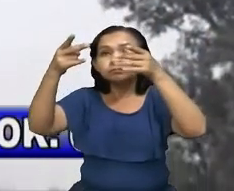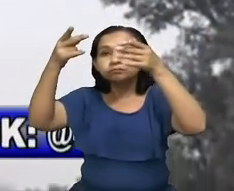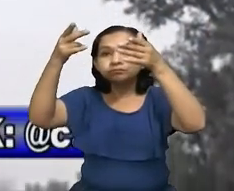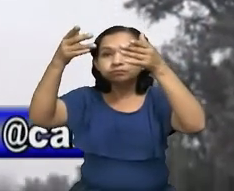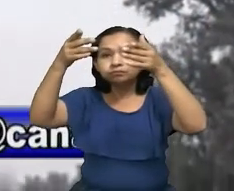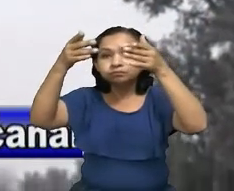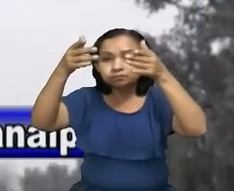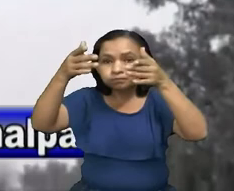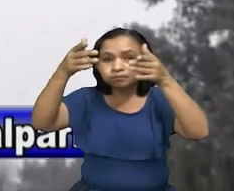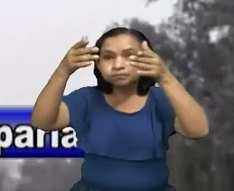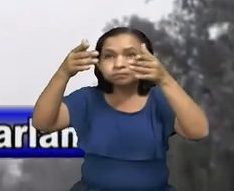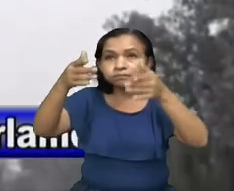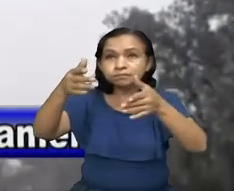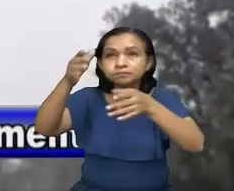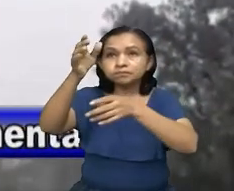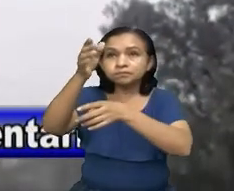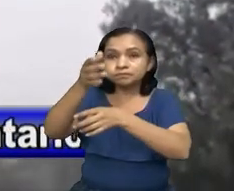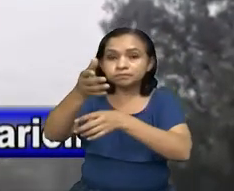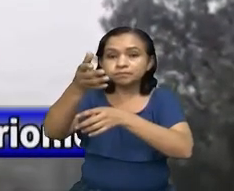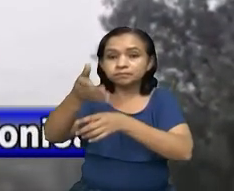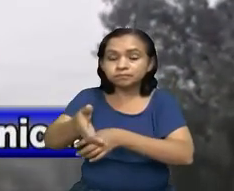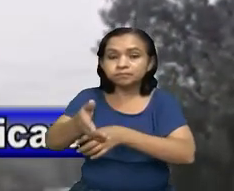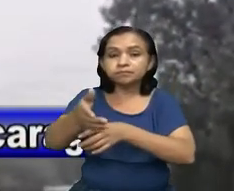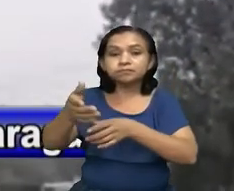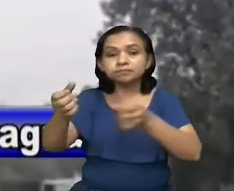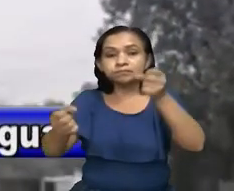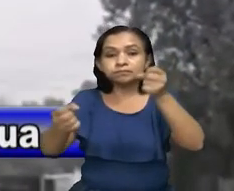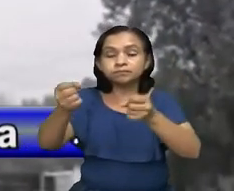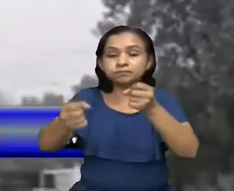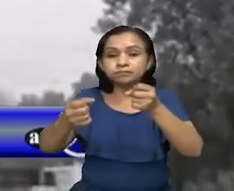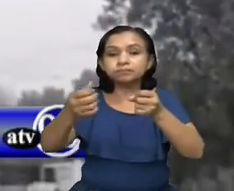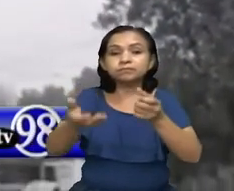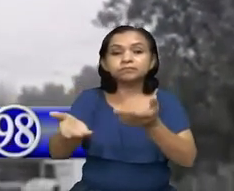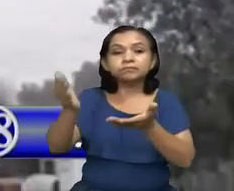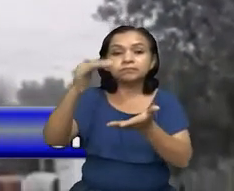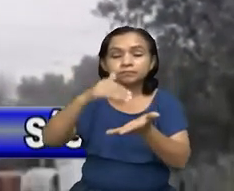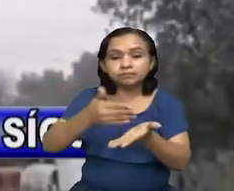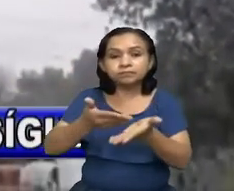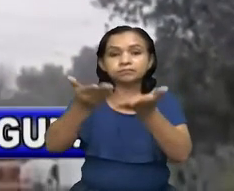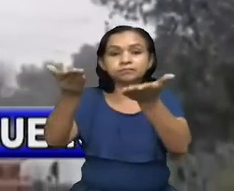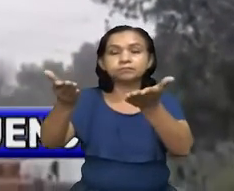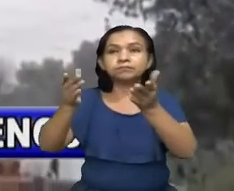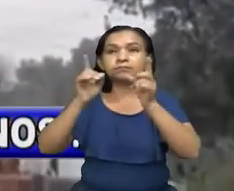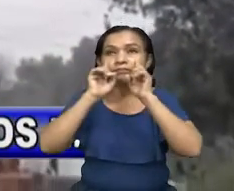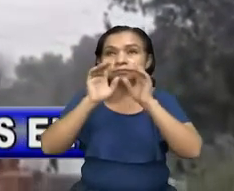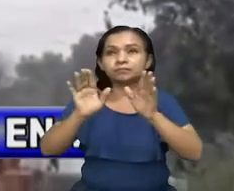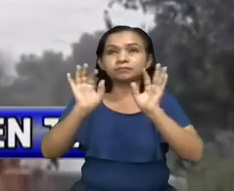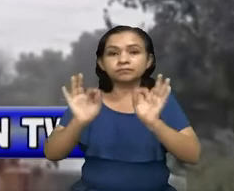baja lentamente hasta colocarlo en un vehículo para ser levantado a un lugar seguro.